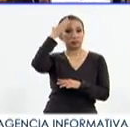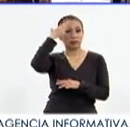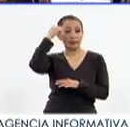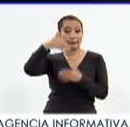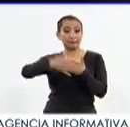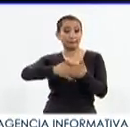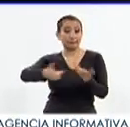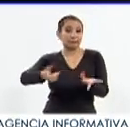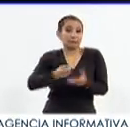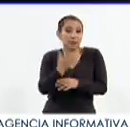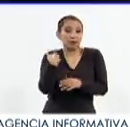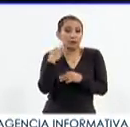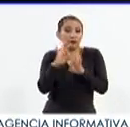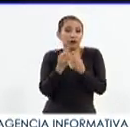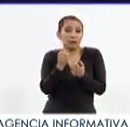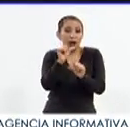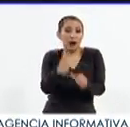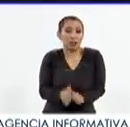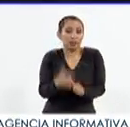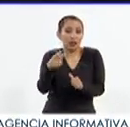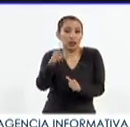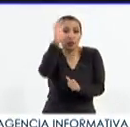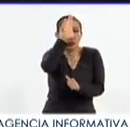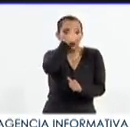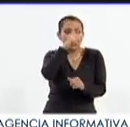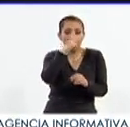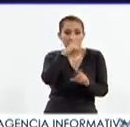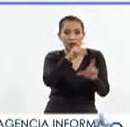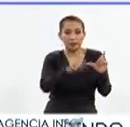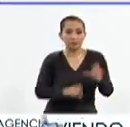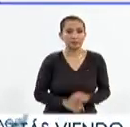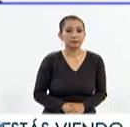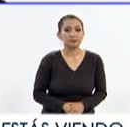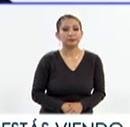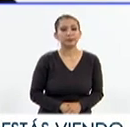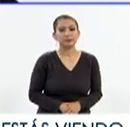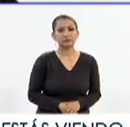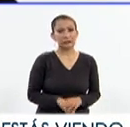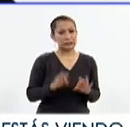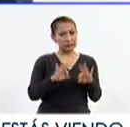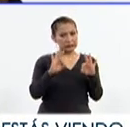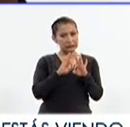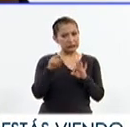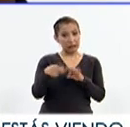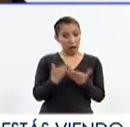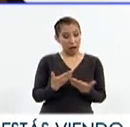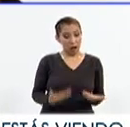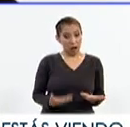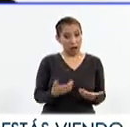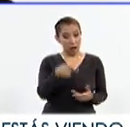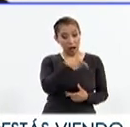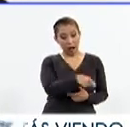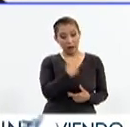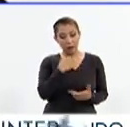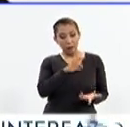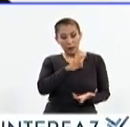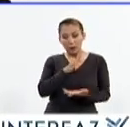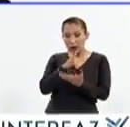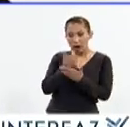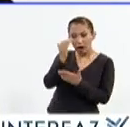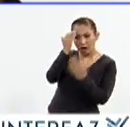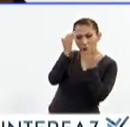en poco tiempo las nuevas tendencias artísticas y la cultura del país. Entonces es muy importante que desde ahora tengan